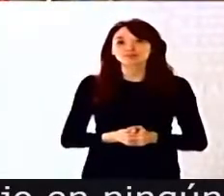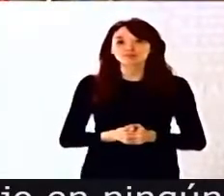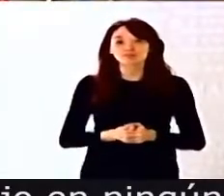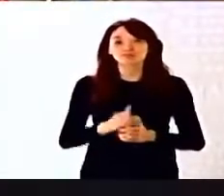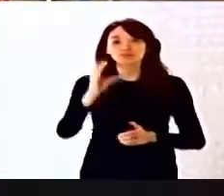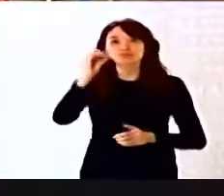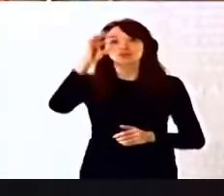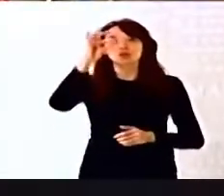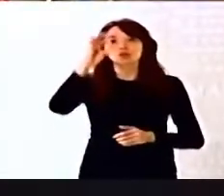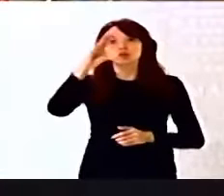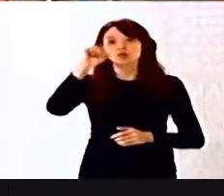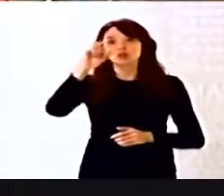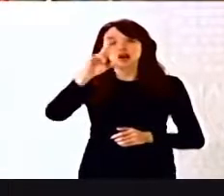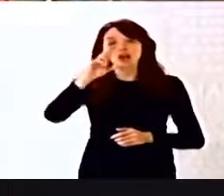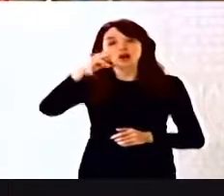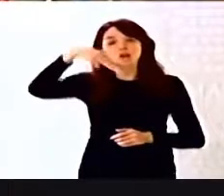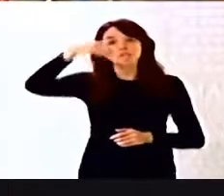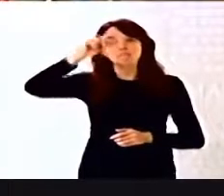Óscar Marín, de Canal Extremadura.